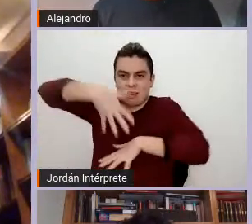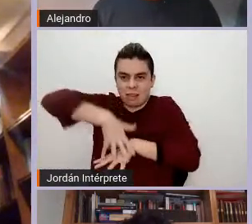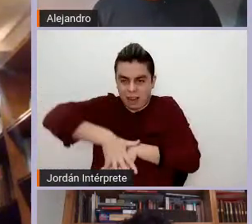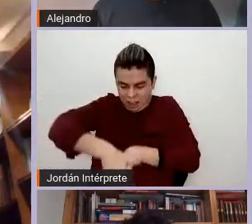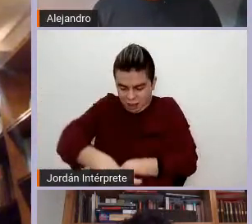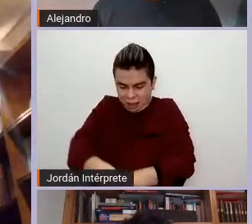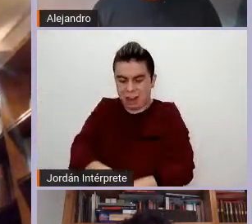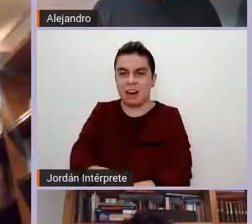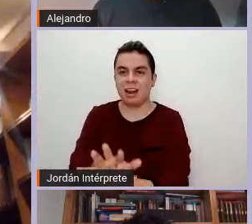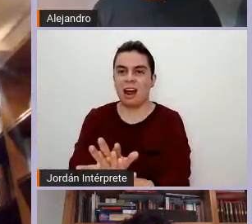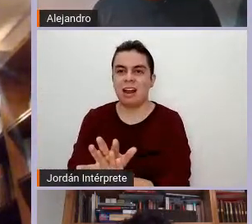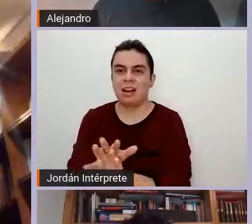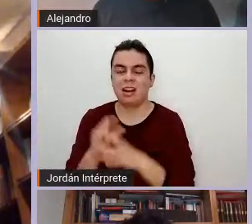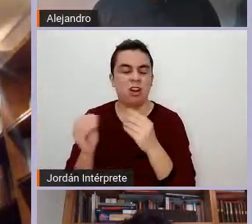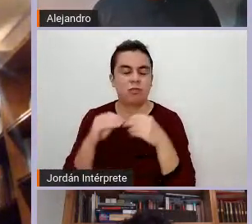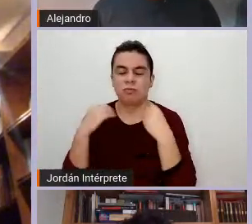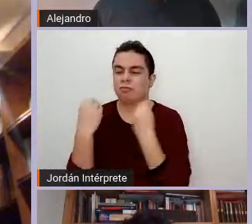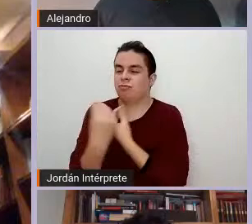poesía,